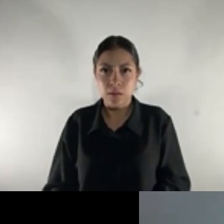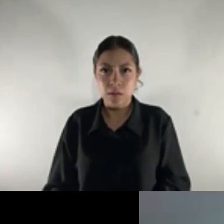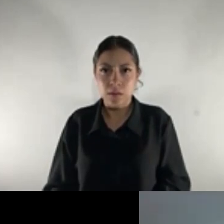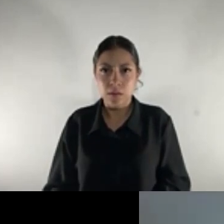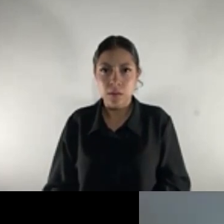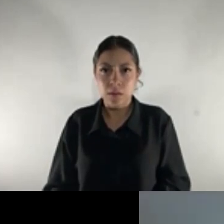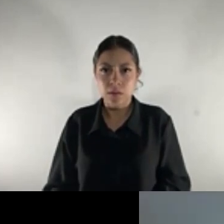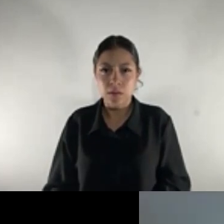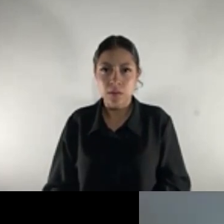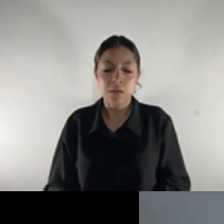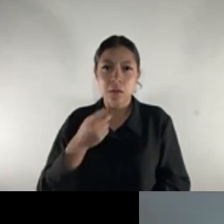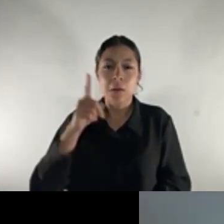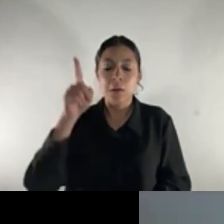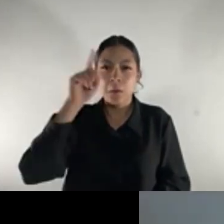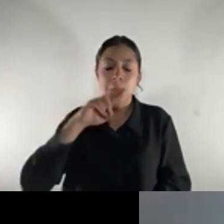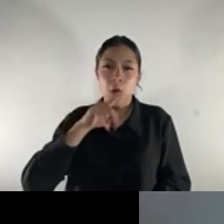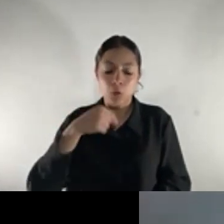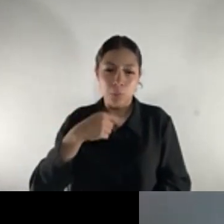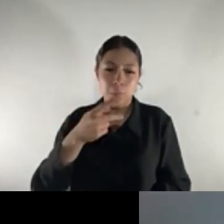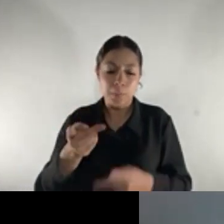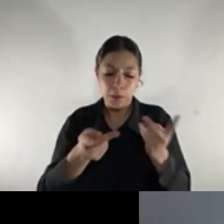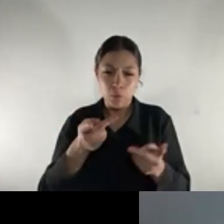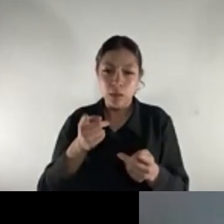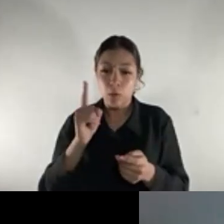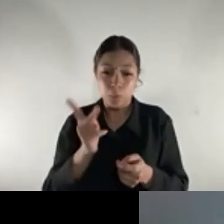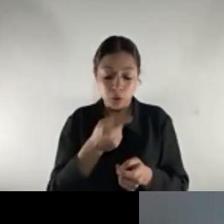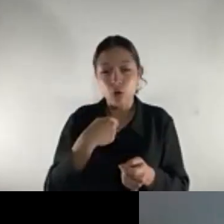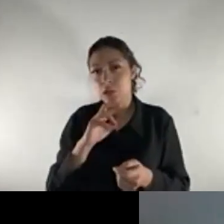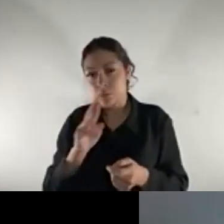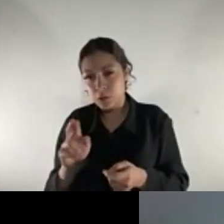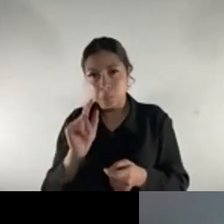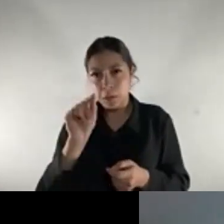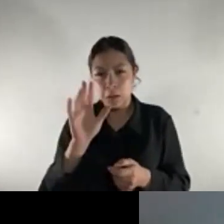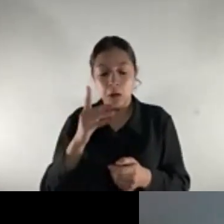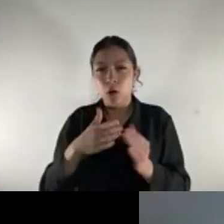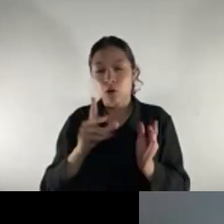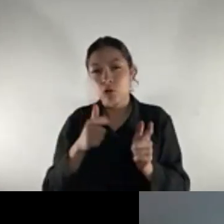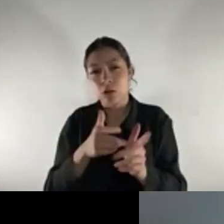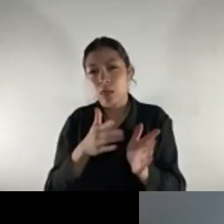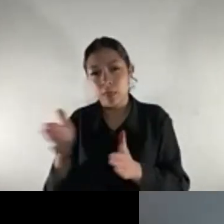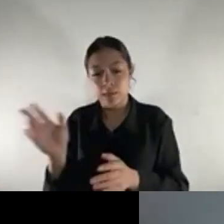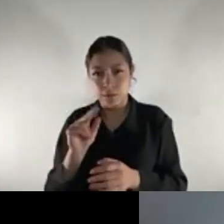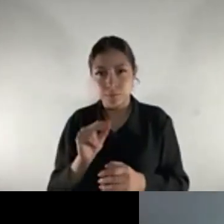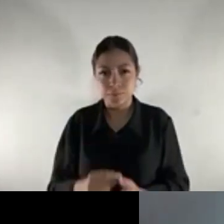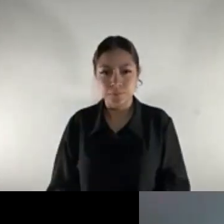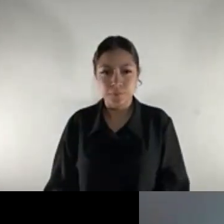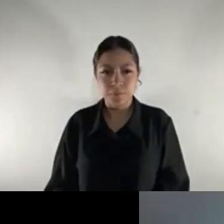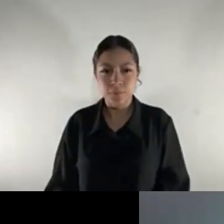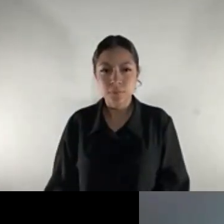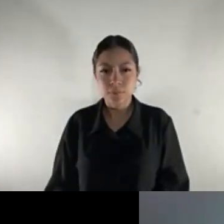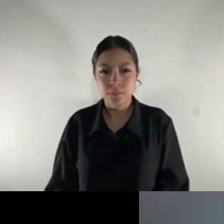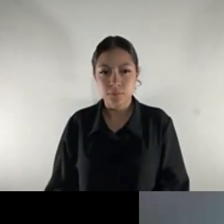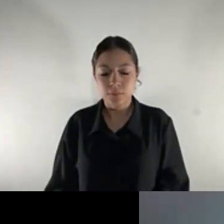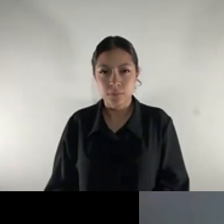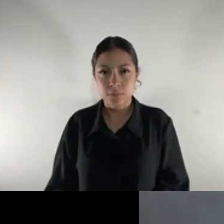van haciendo más? ¿Está bien? Okay. Bueno, también quiero decirles que el doctor Jesús Nava, también